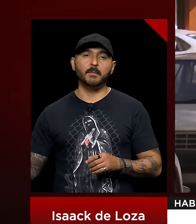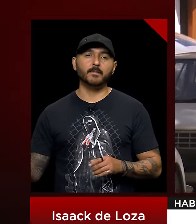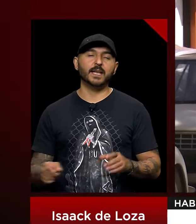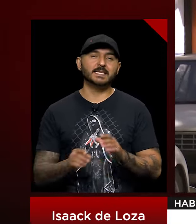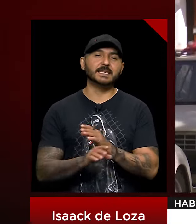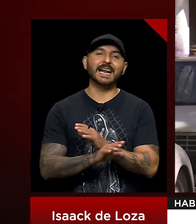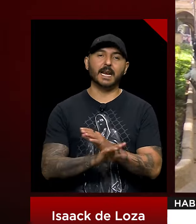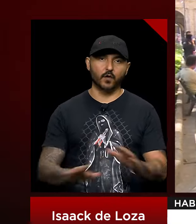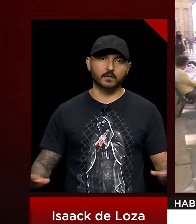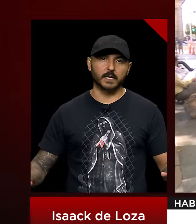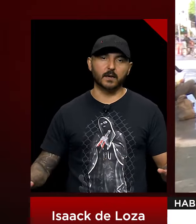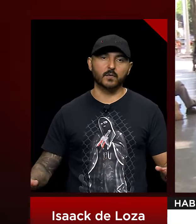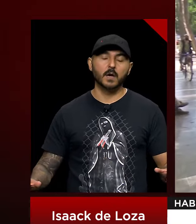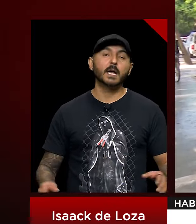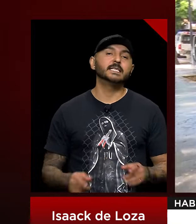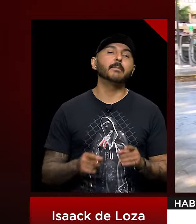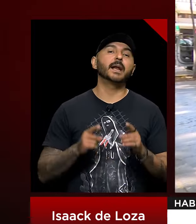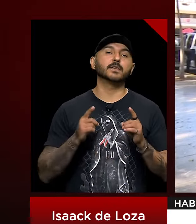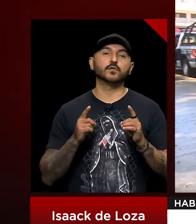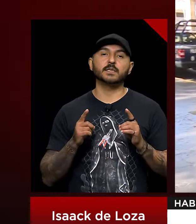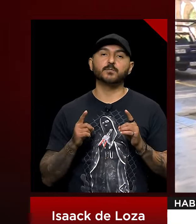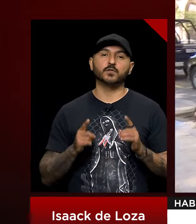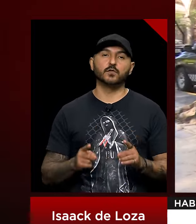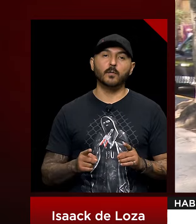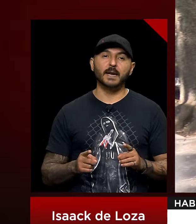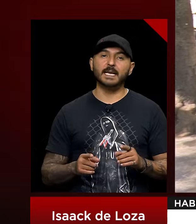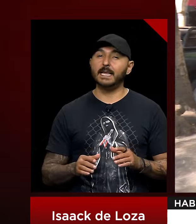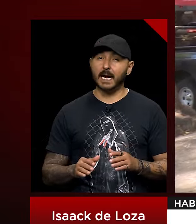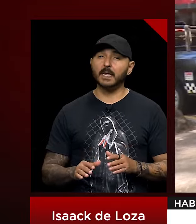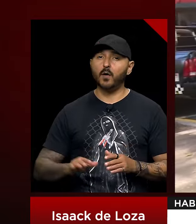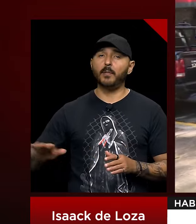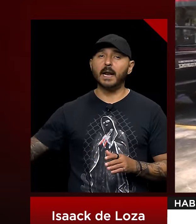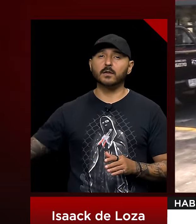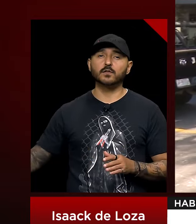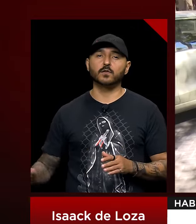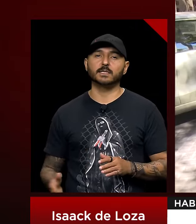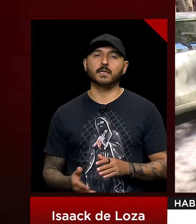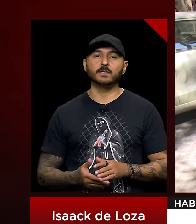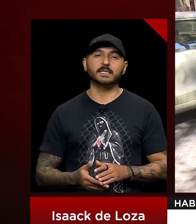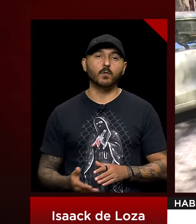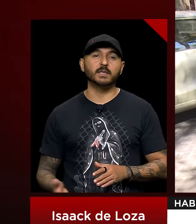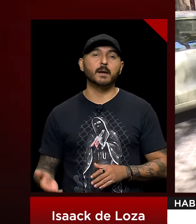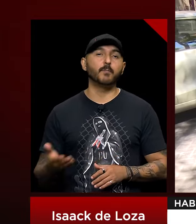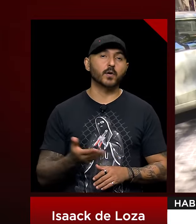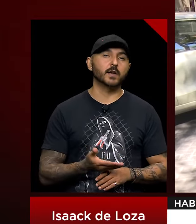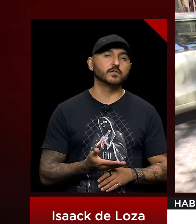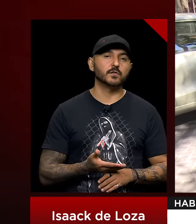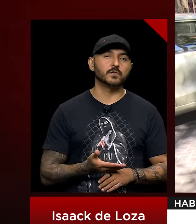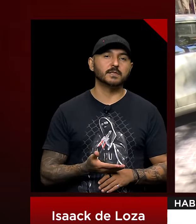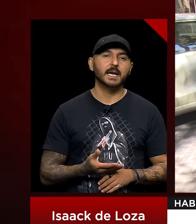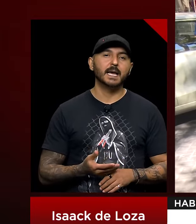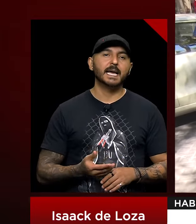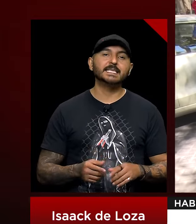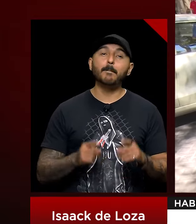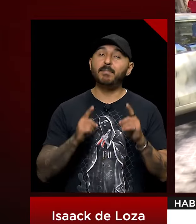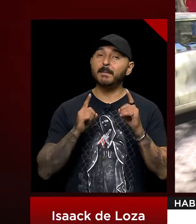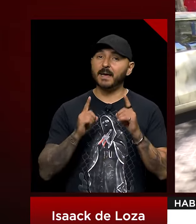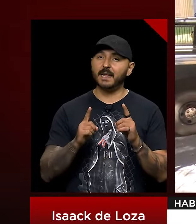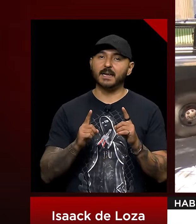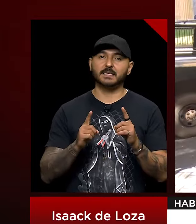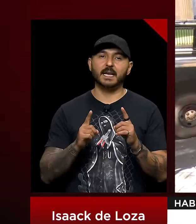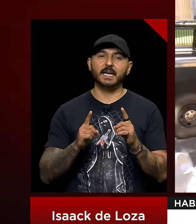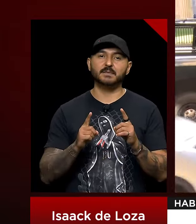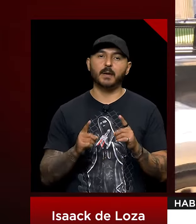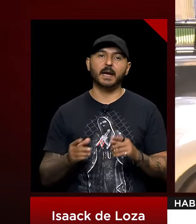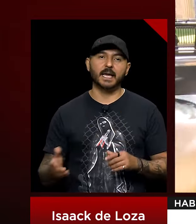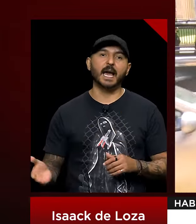al problema es reconocerlo, llamar a las cosas por su nombre y dejar de compararnos con los estados que se encuentran peor que nosotros es la